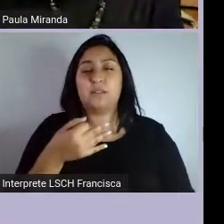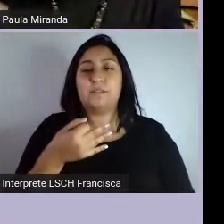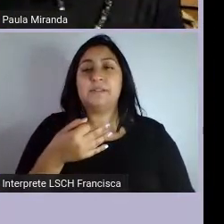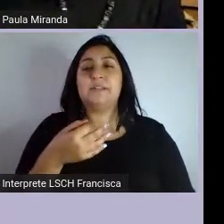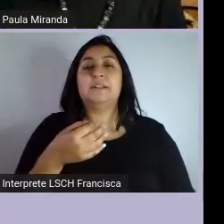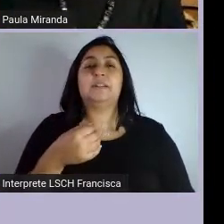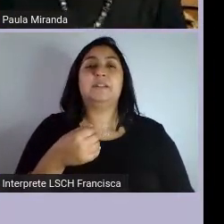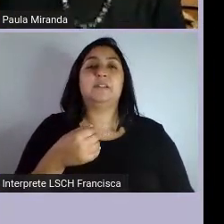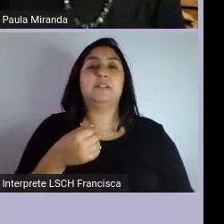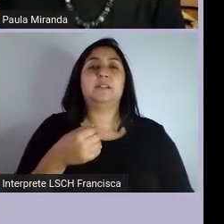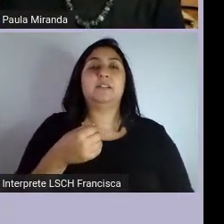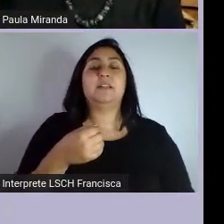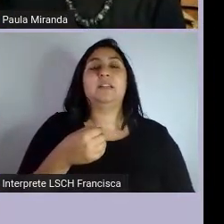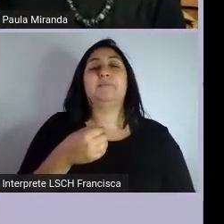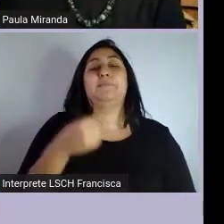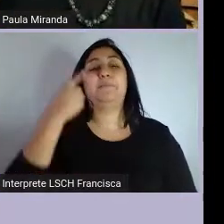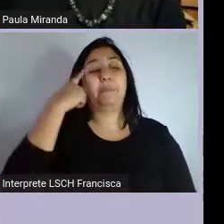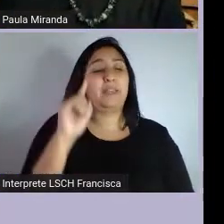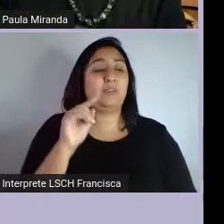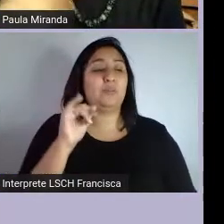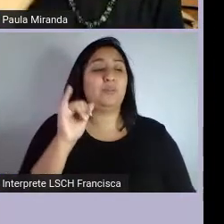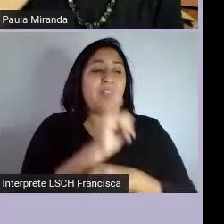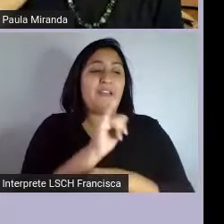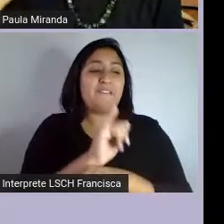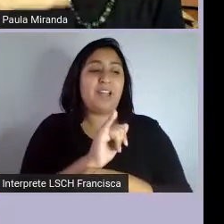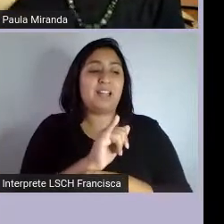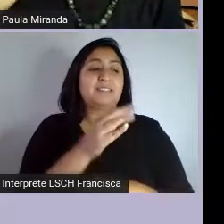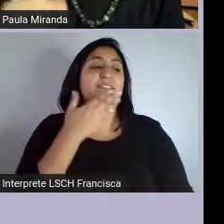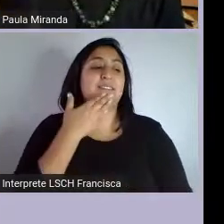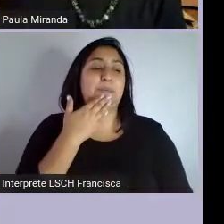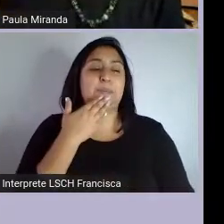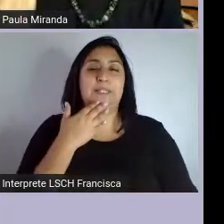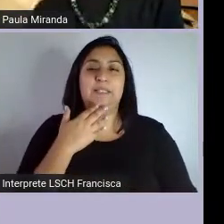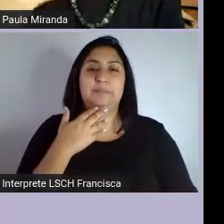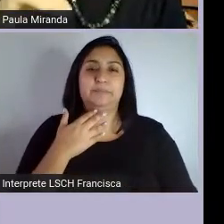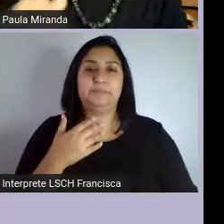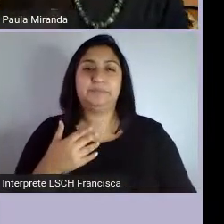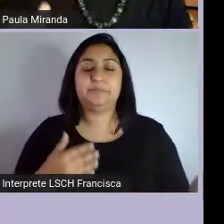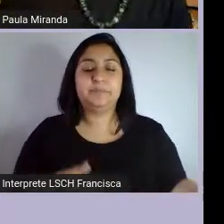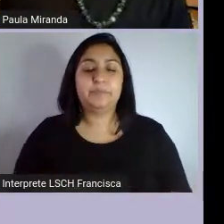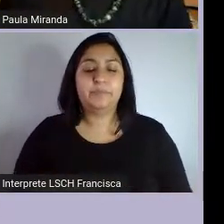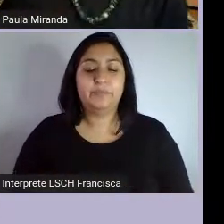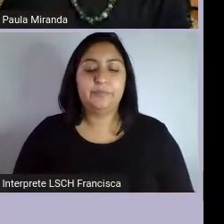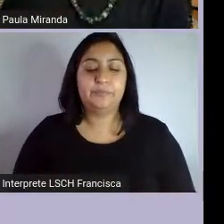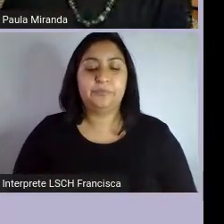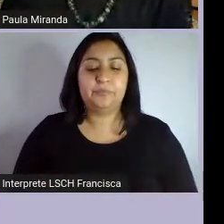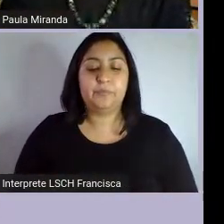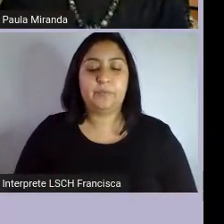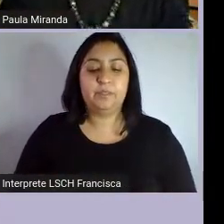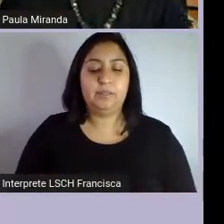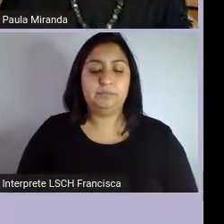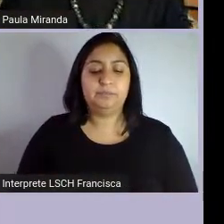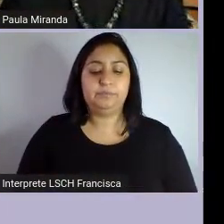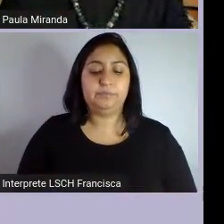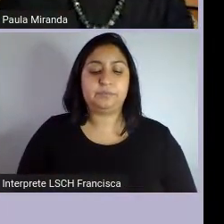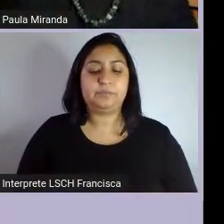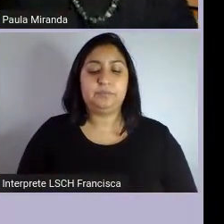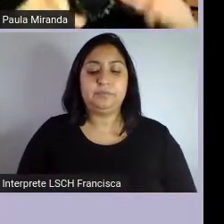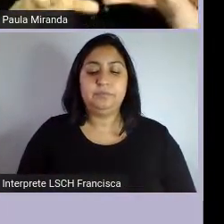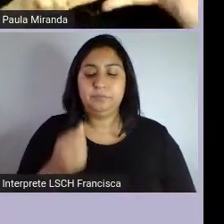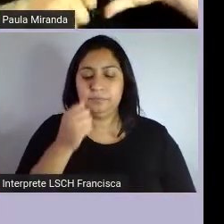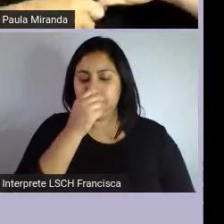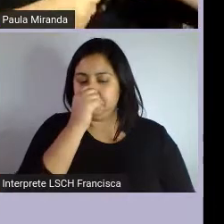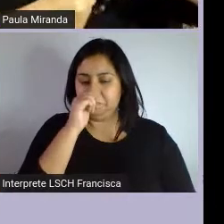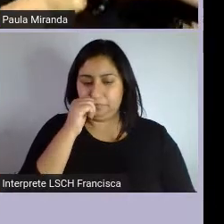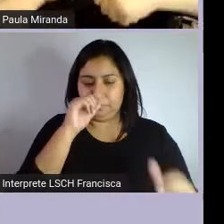la centésima en un par de horas, ¿no? Pero hay una falsa modestia, y dice, me falta la elocuencia para tejer el relato.